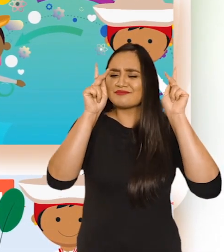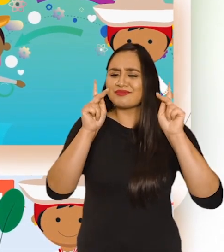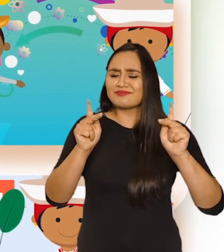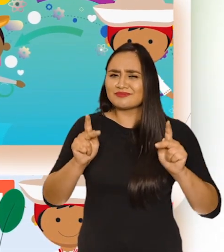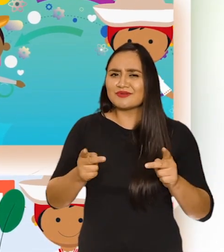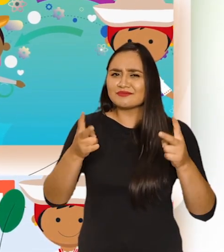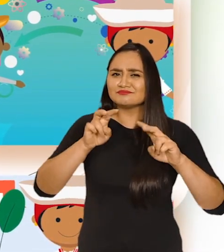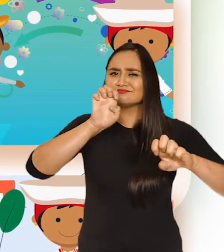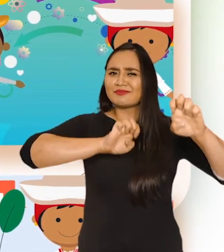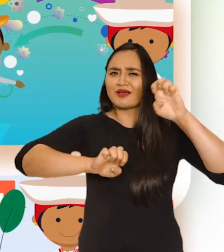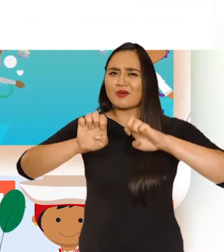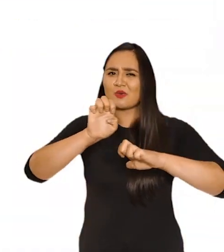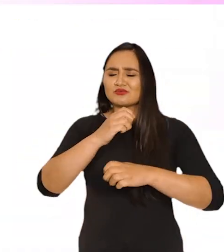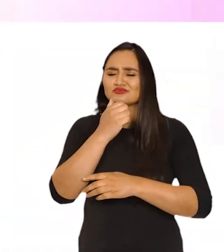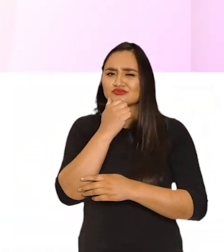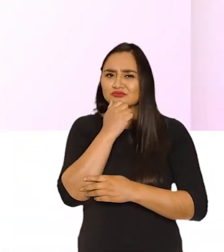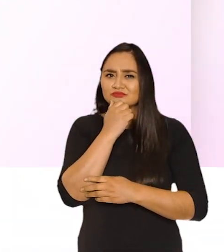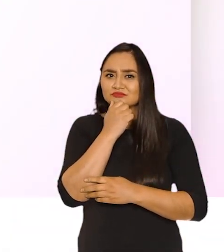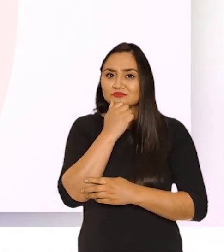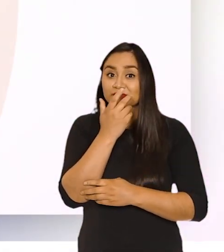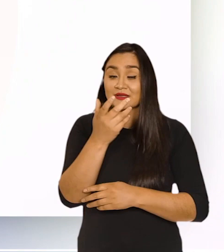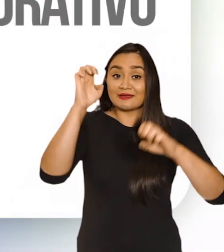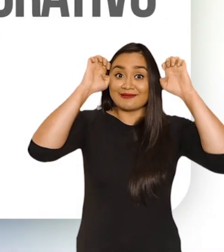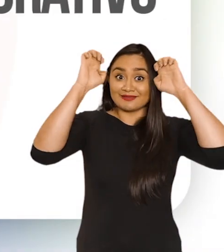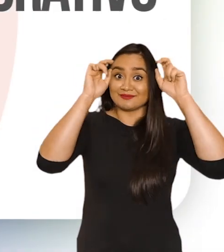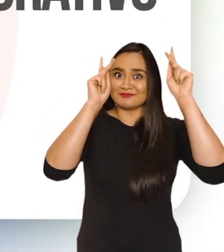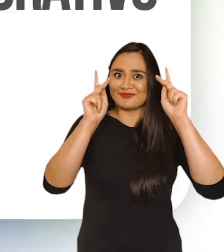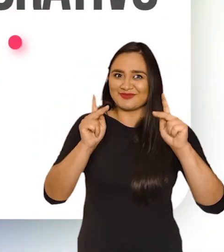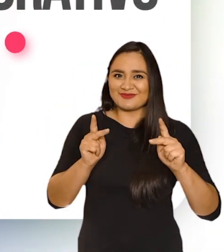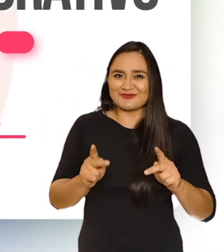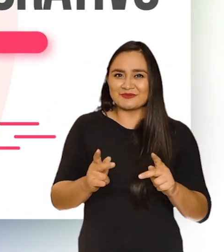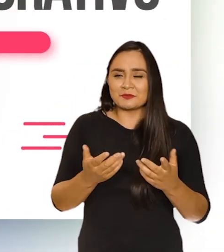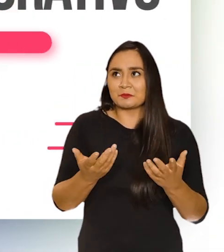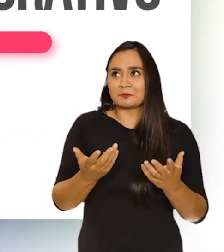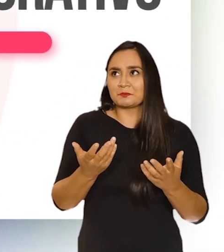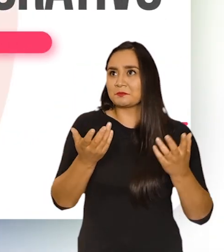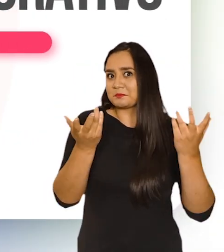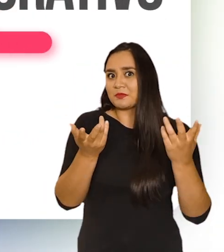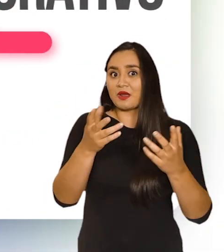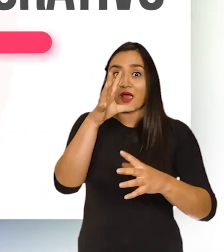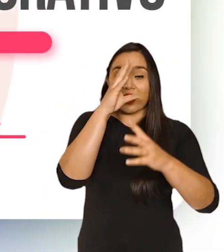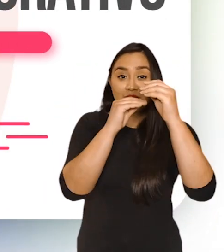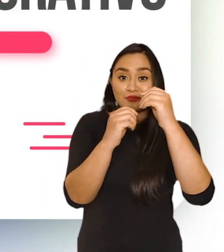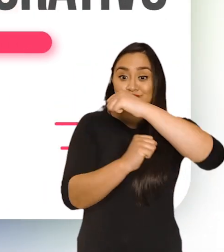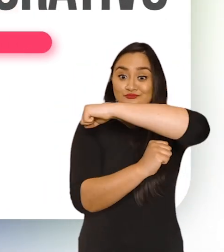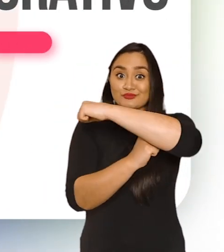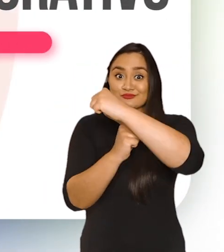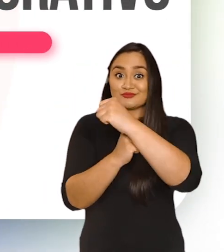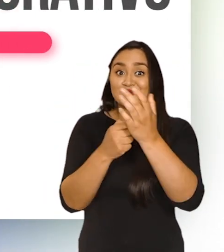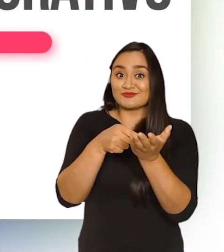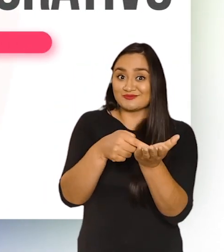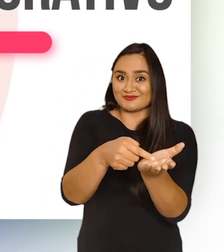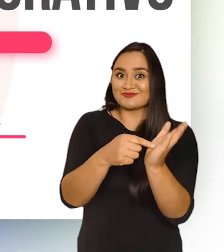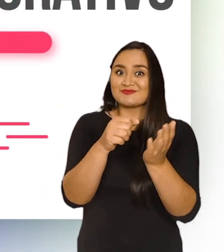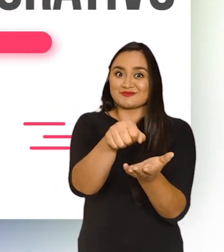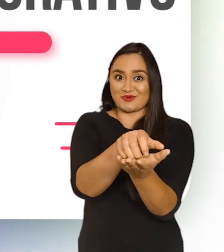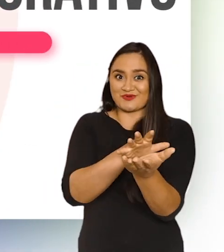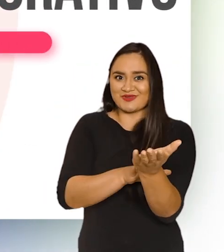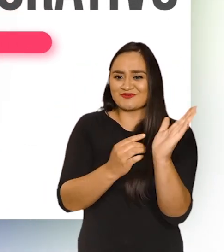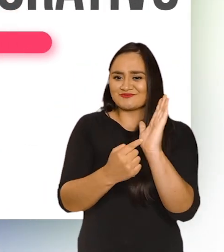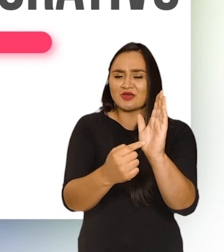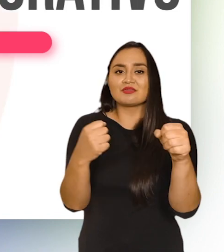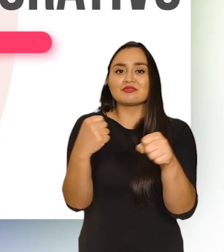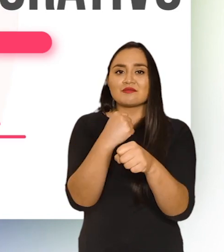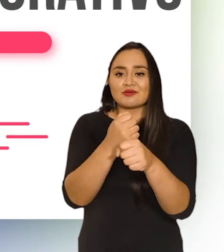estrategias pedagógicas y la evaluación. Sobre las estrategias pedagógicas, pues en el aprendizaje basado en proyectos se